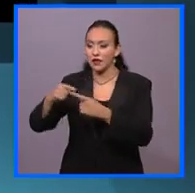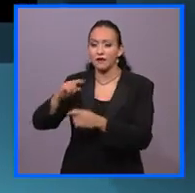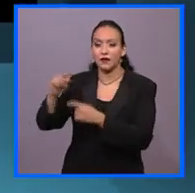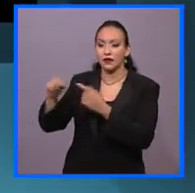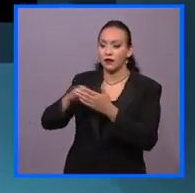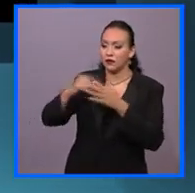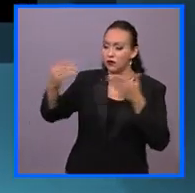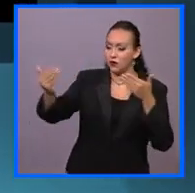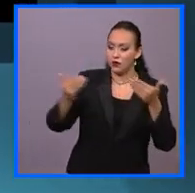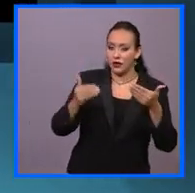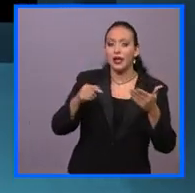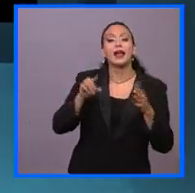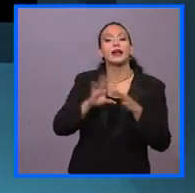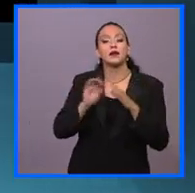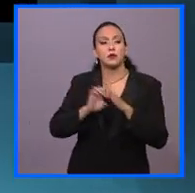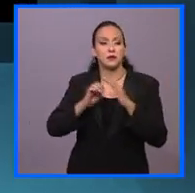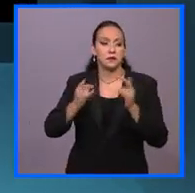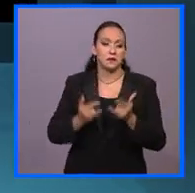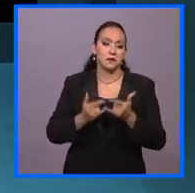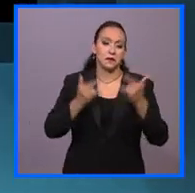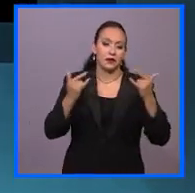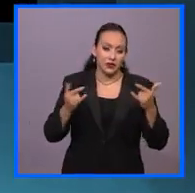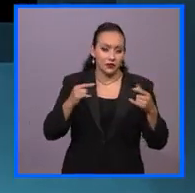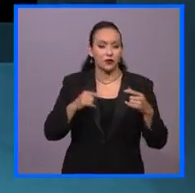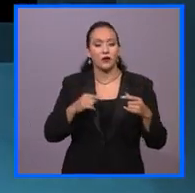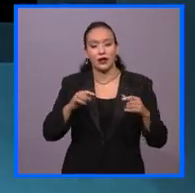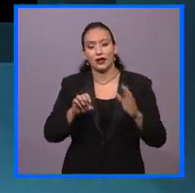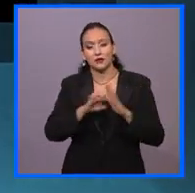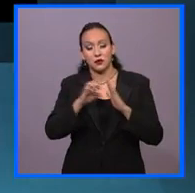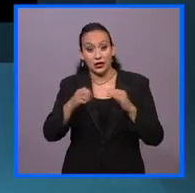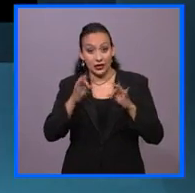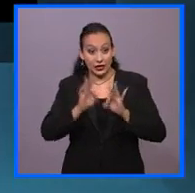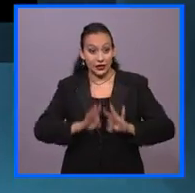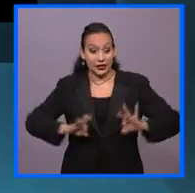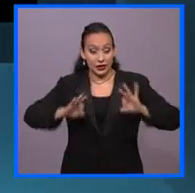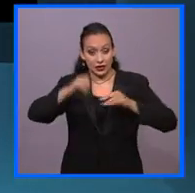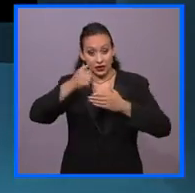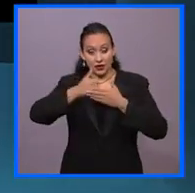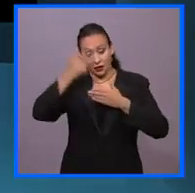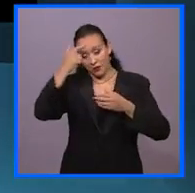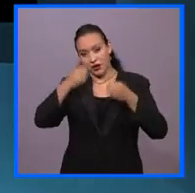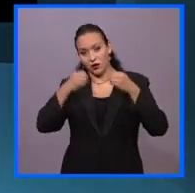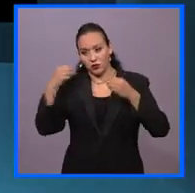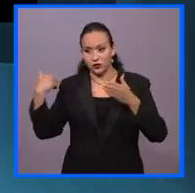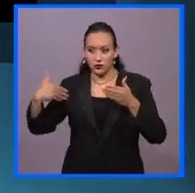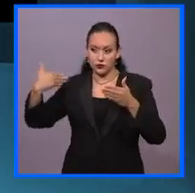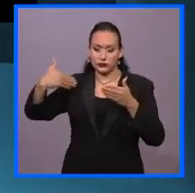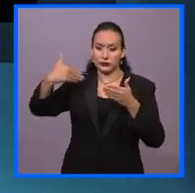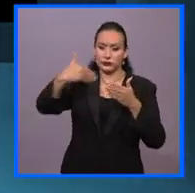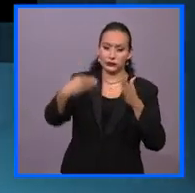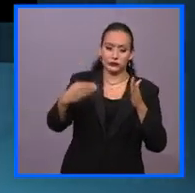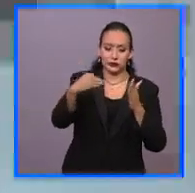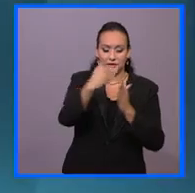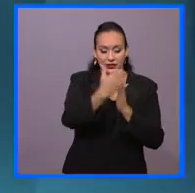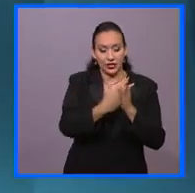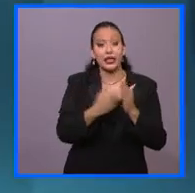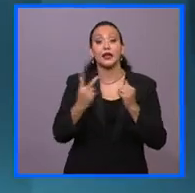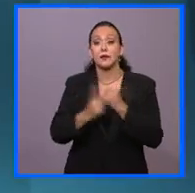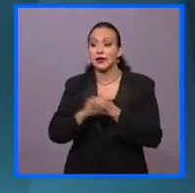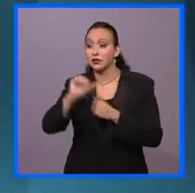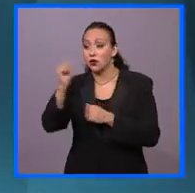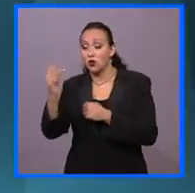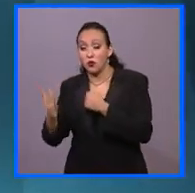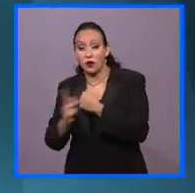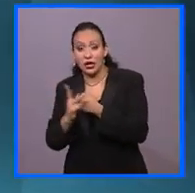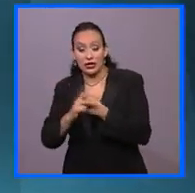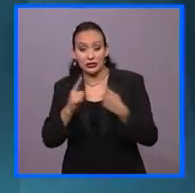los desafíos, transformaciones y estándares que han marcado la gestión judicial a lo largo del tiempo y en distintos países. Con